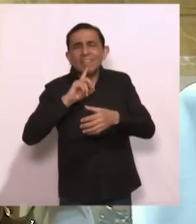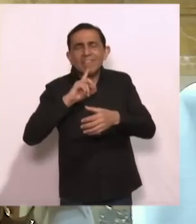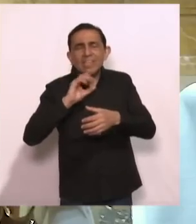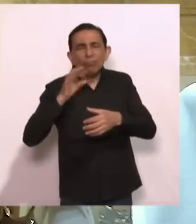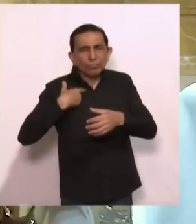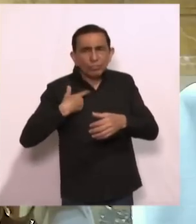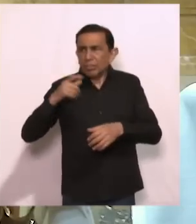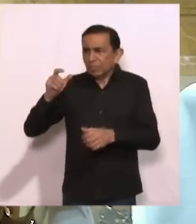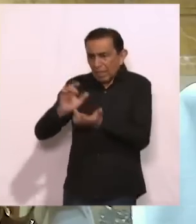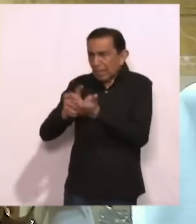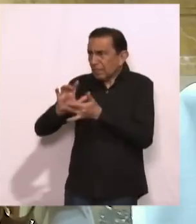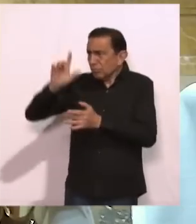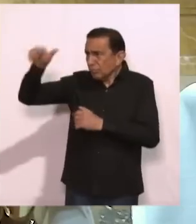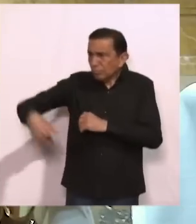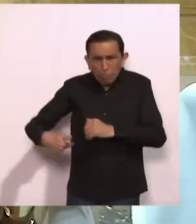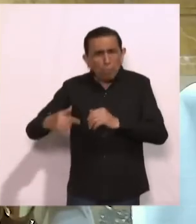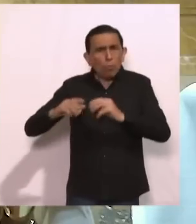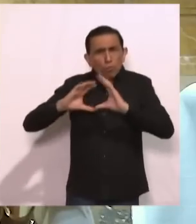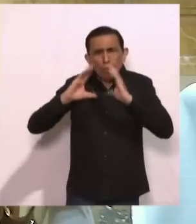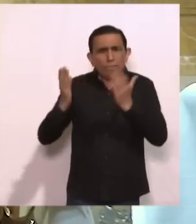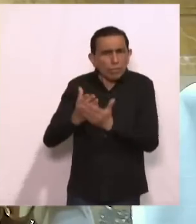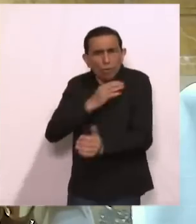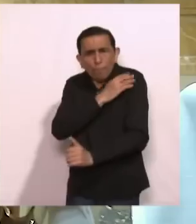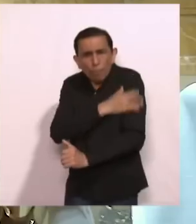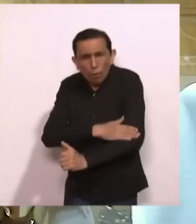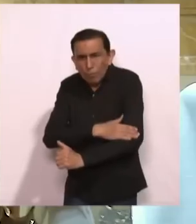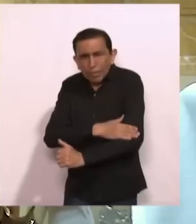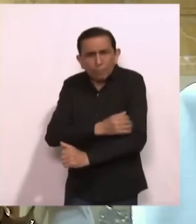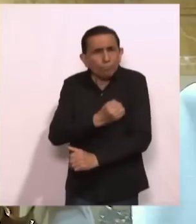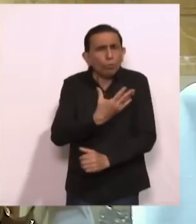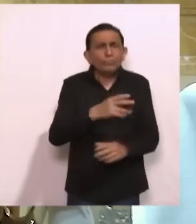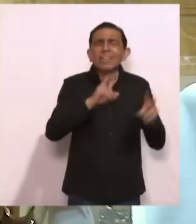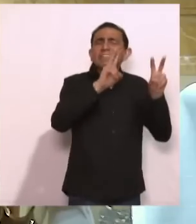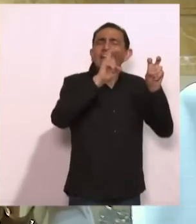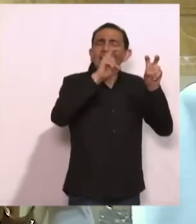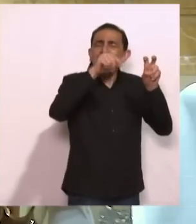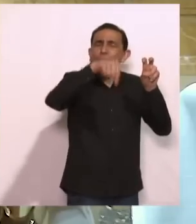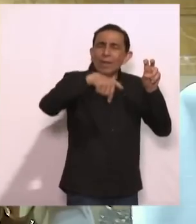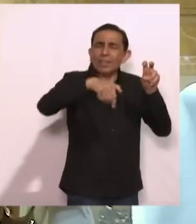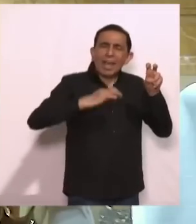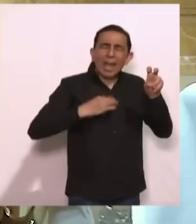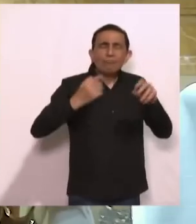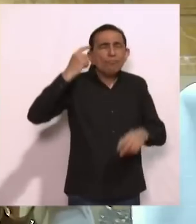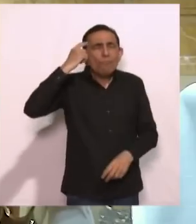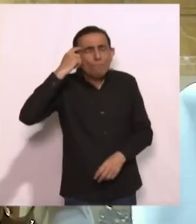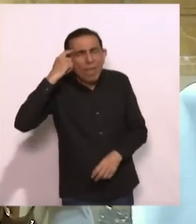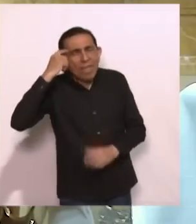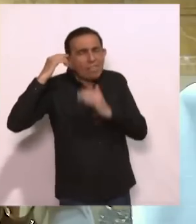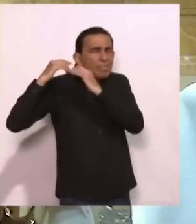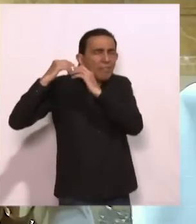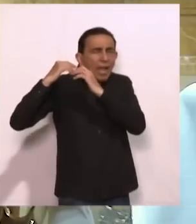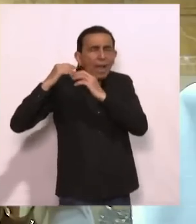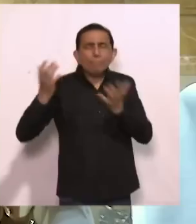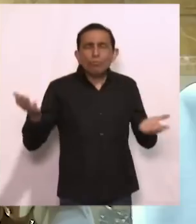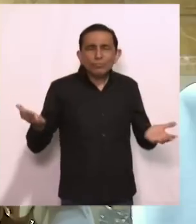se hizo pobre por ustedes. Ese es el lema que meditamos, en torno al